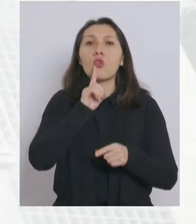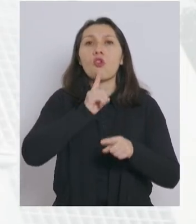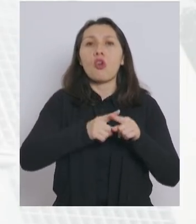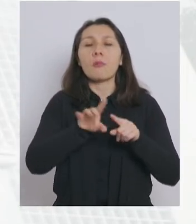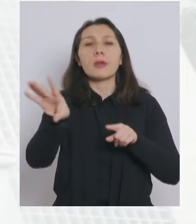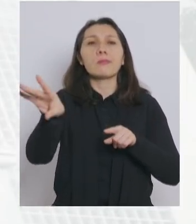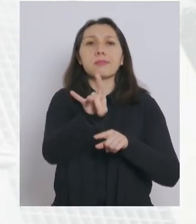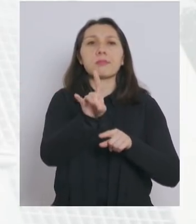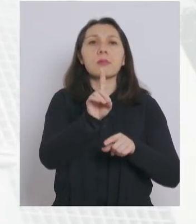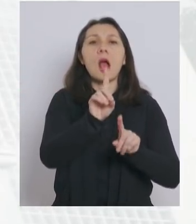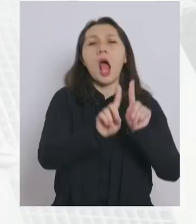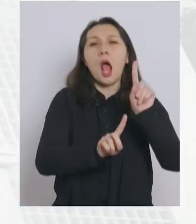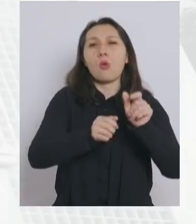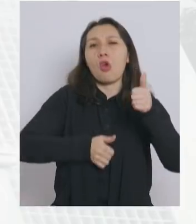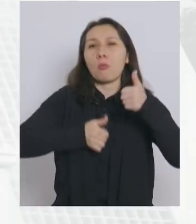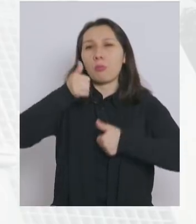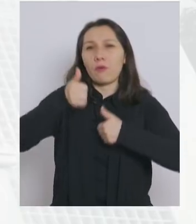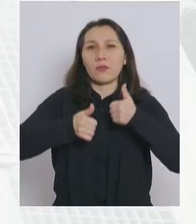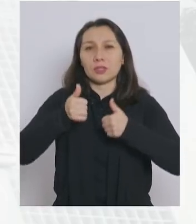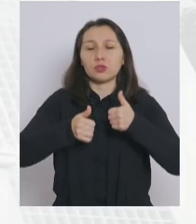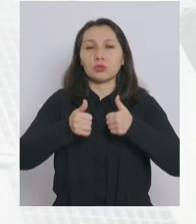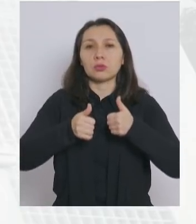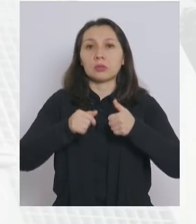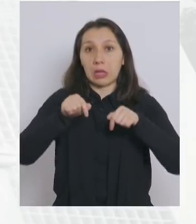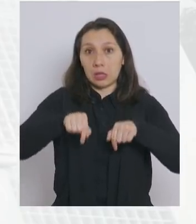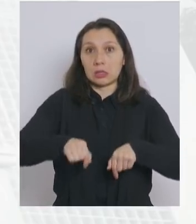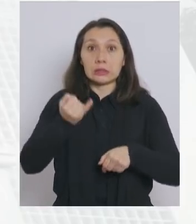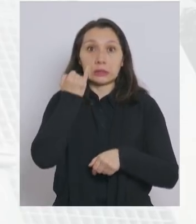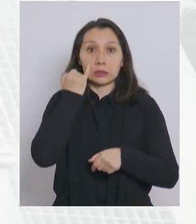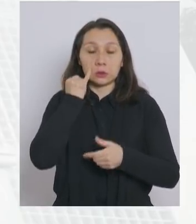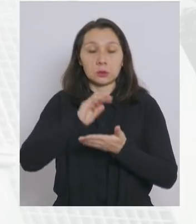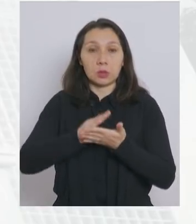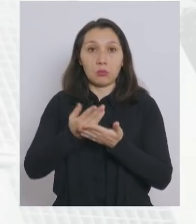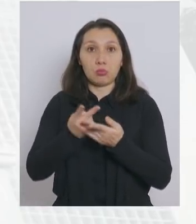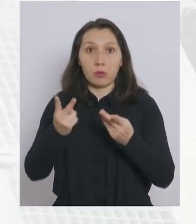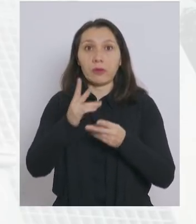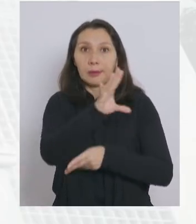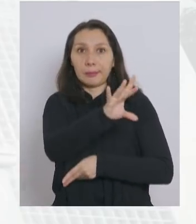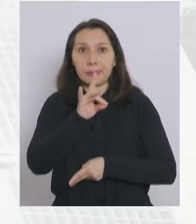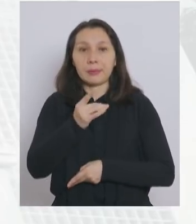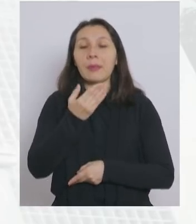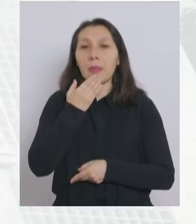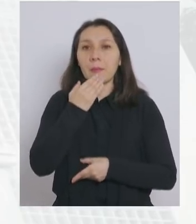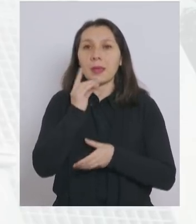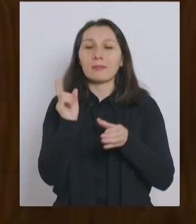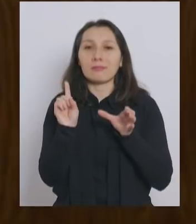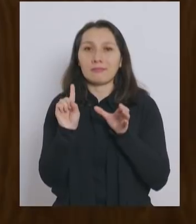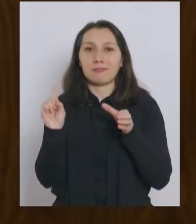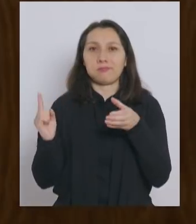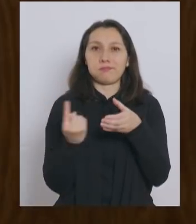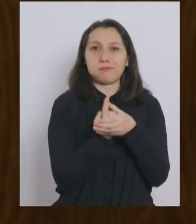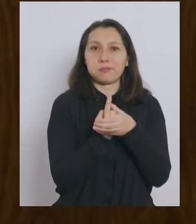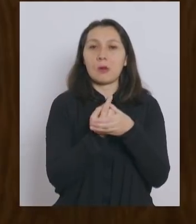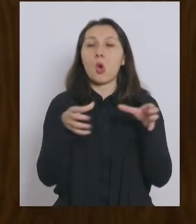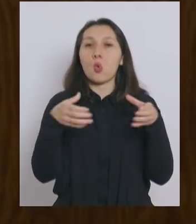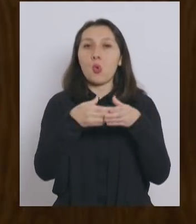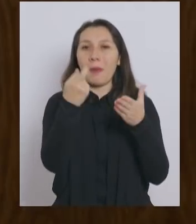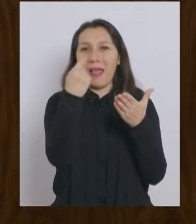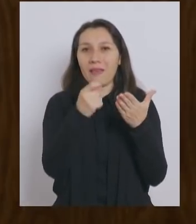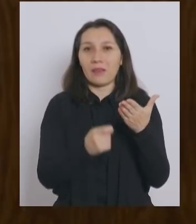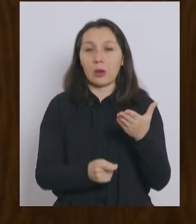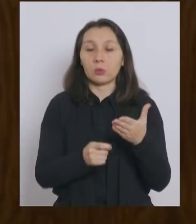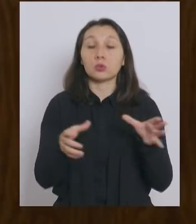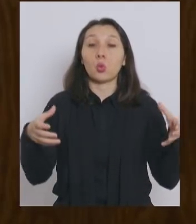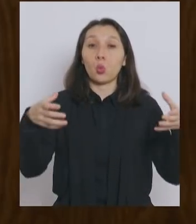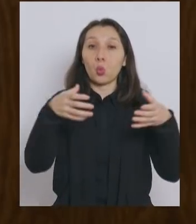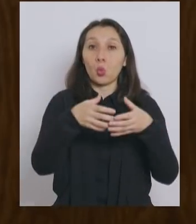designados un par de profesionales de este instituto a ser parte de estos grupos de evaluación. Entonces, en